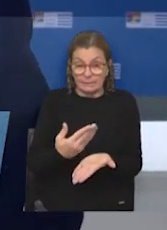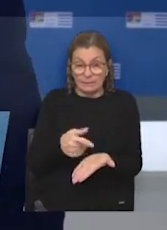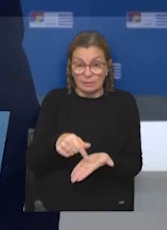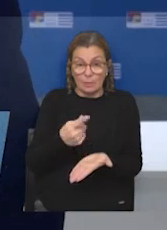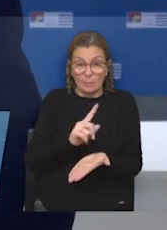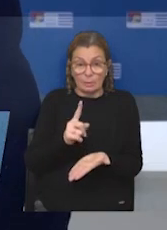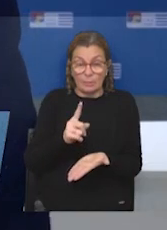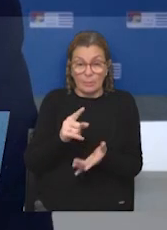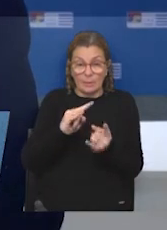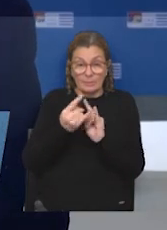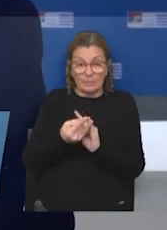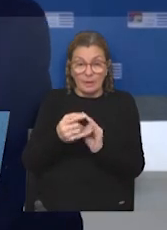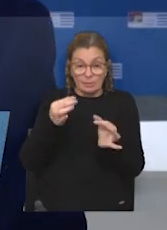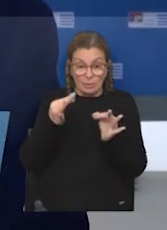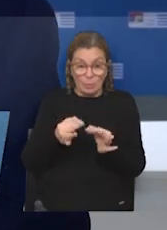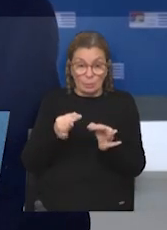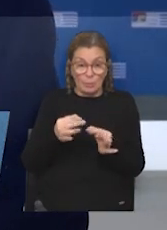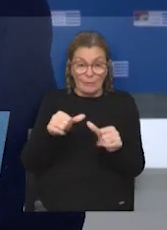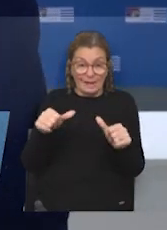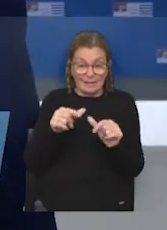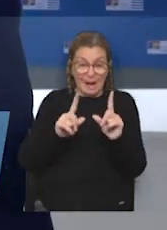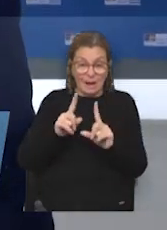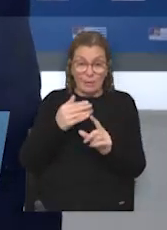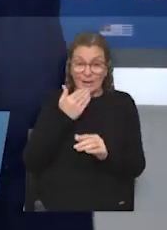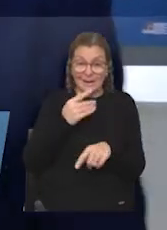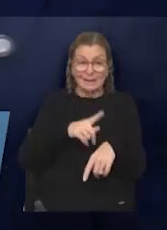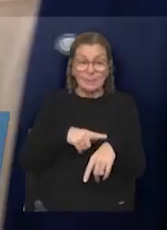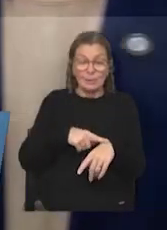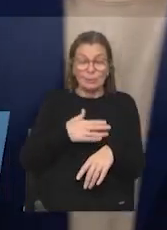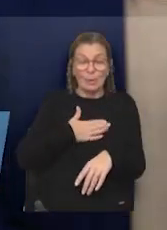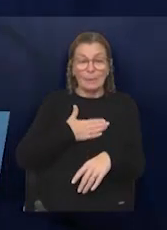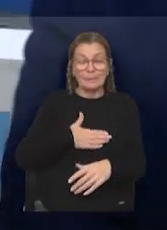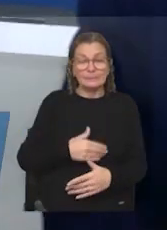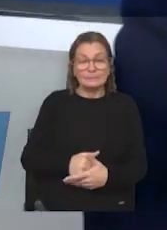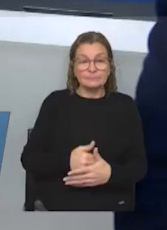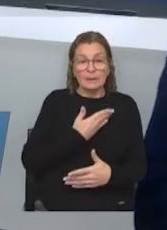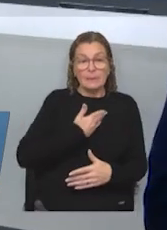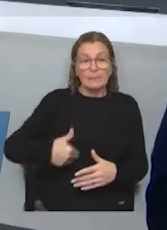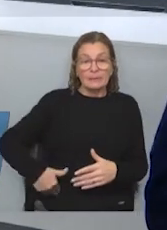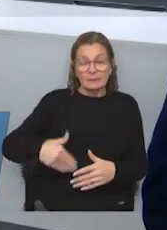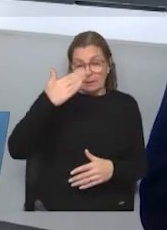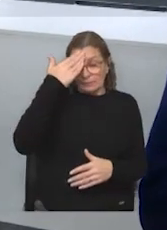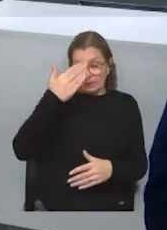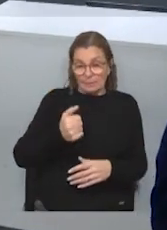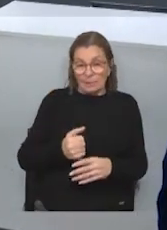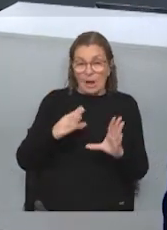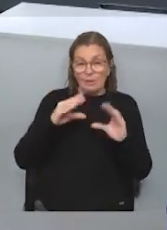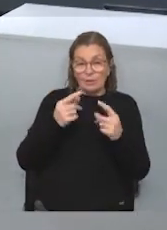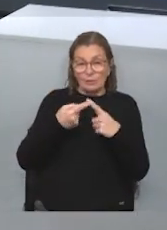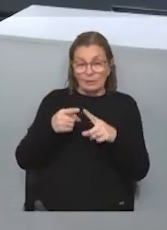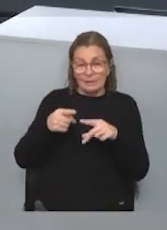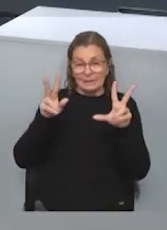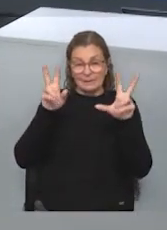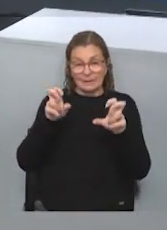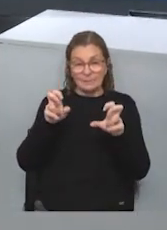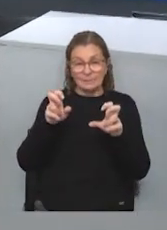si no nuestros parlamentarios seguramente van a actuar Pereira gracias por estos minutos se muy amable el presidente del frente amplio Fernando Pereira bueno hablando de varios temas en